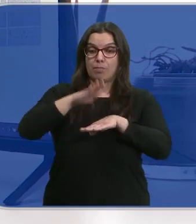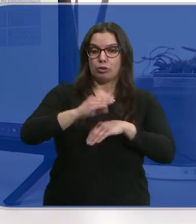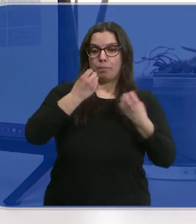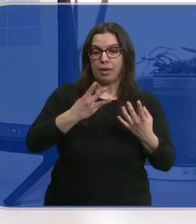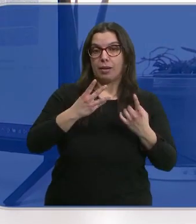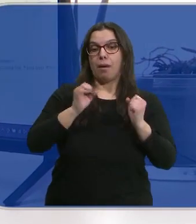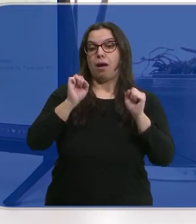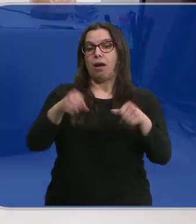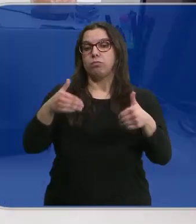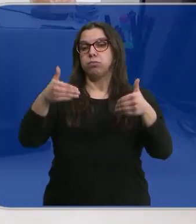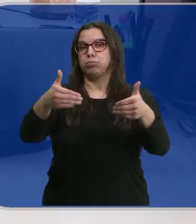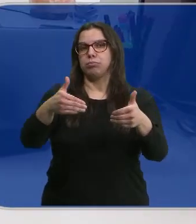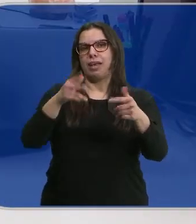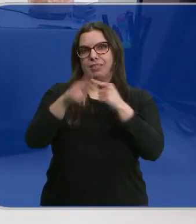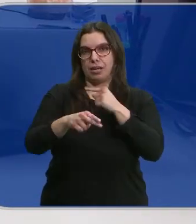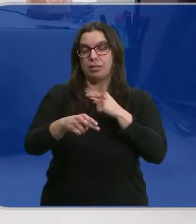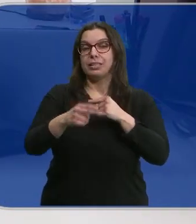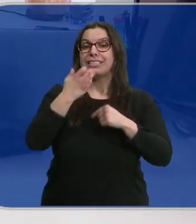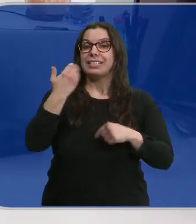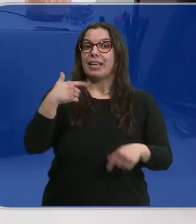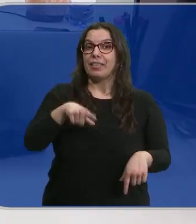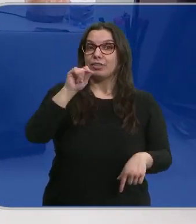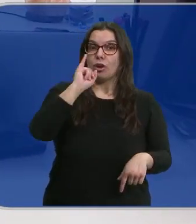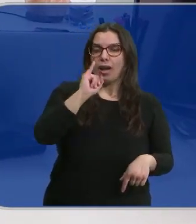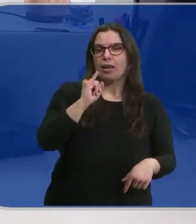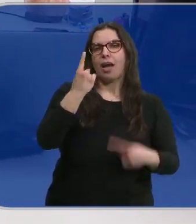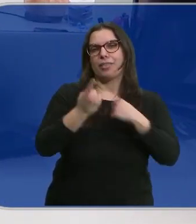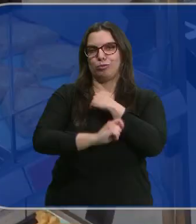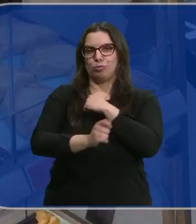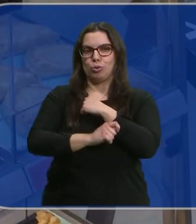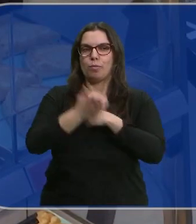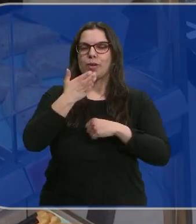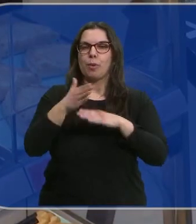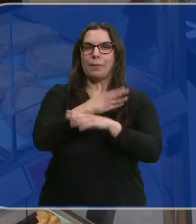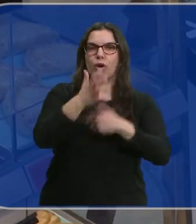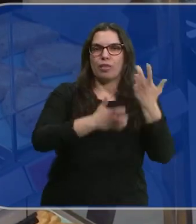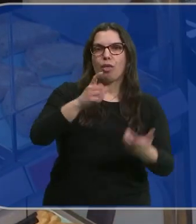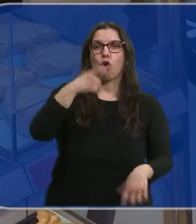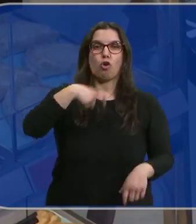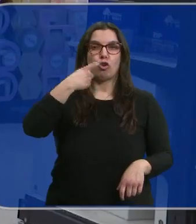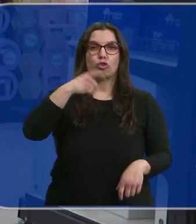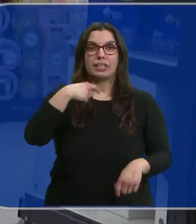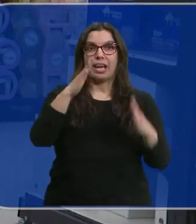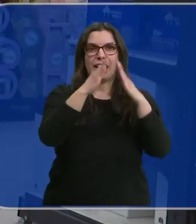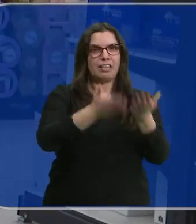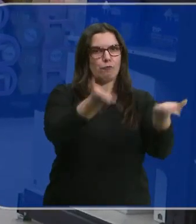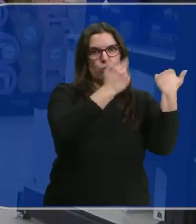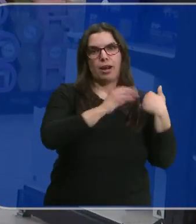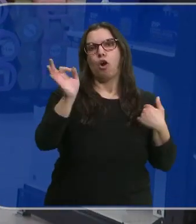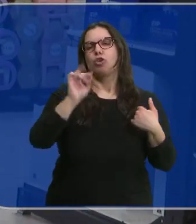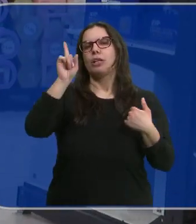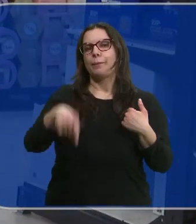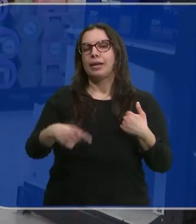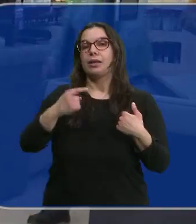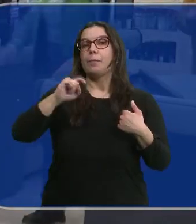retrasarlo es otra de las claves. Tomada la decisión, siempre hay trucos que ayudan, como eliminar precocinados y golosinas de casa o hacer la compra siempre